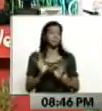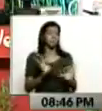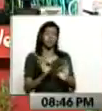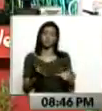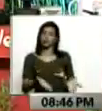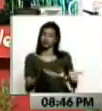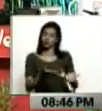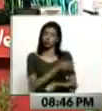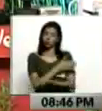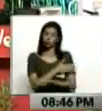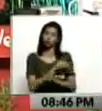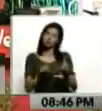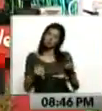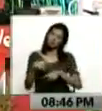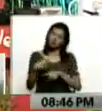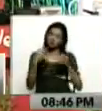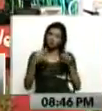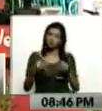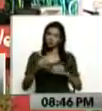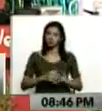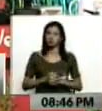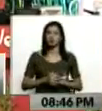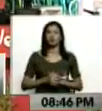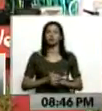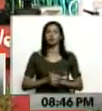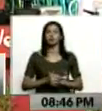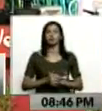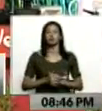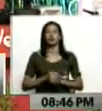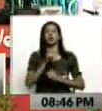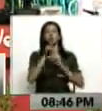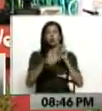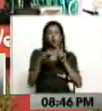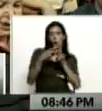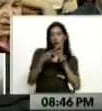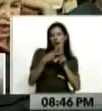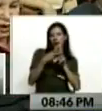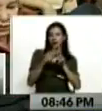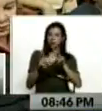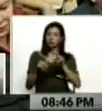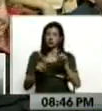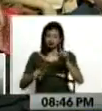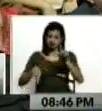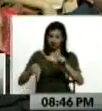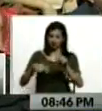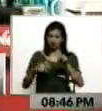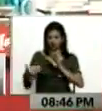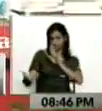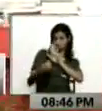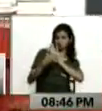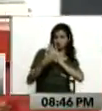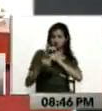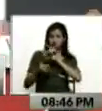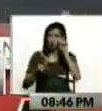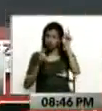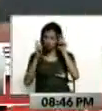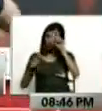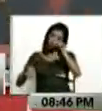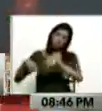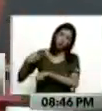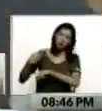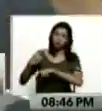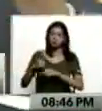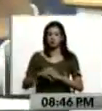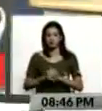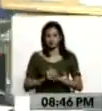que viene jopo con Cristóbal más tarde numeral contraataque vamos a ver esta cartelera que tengo